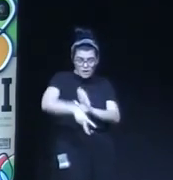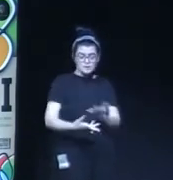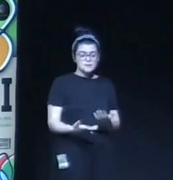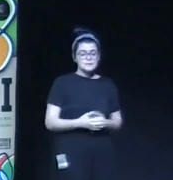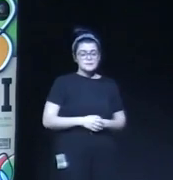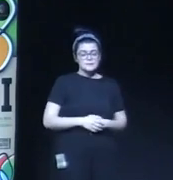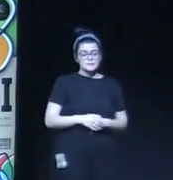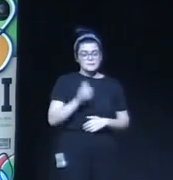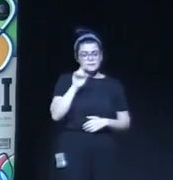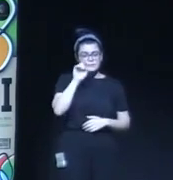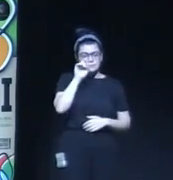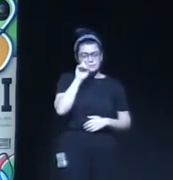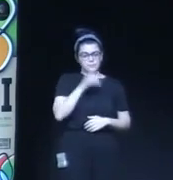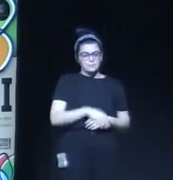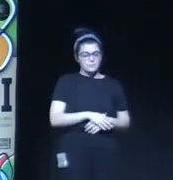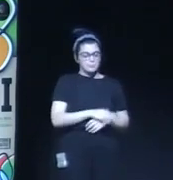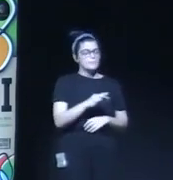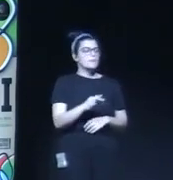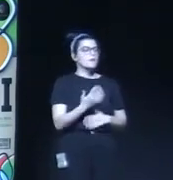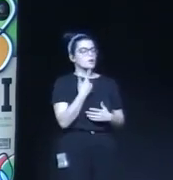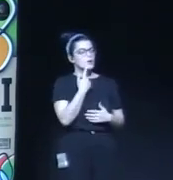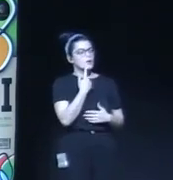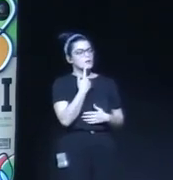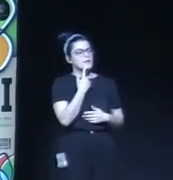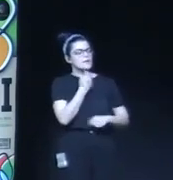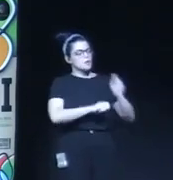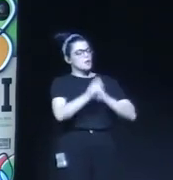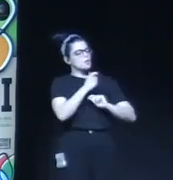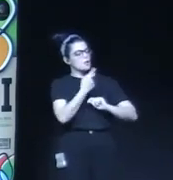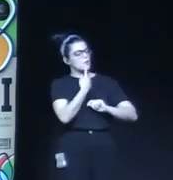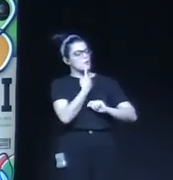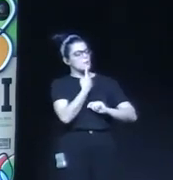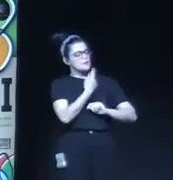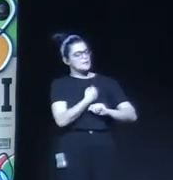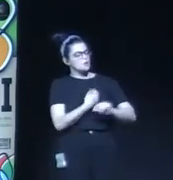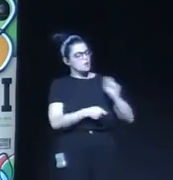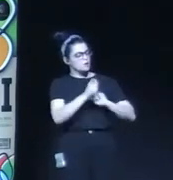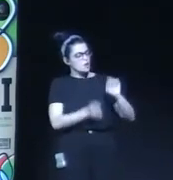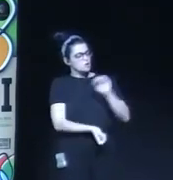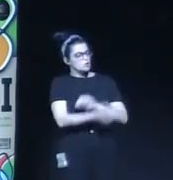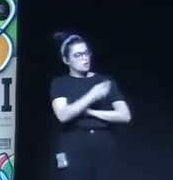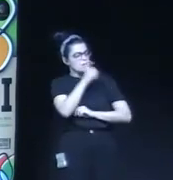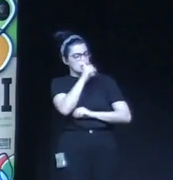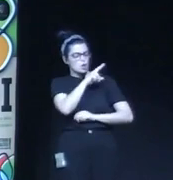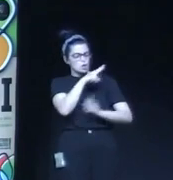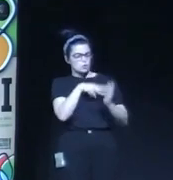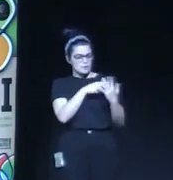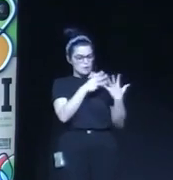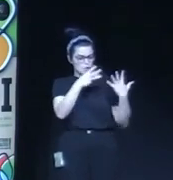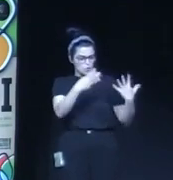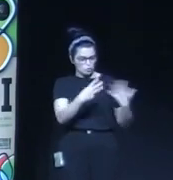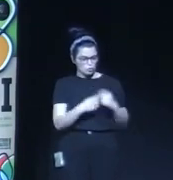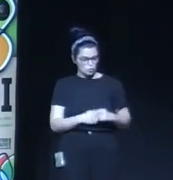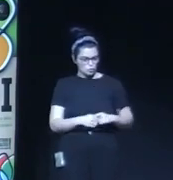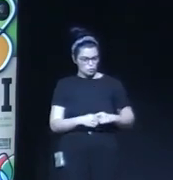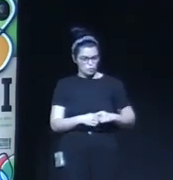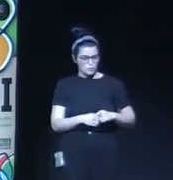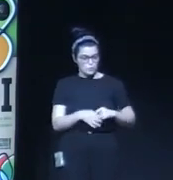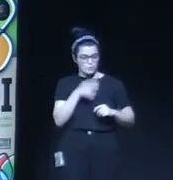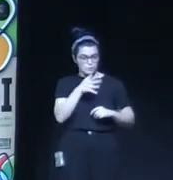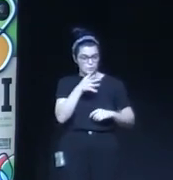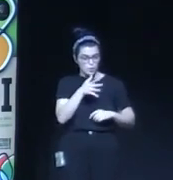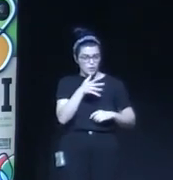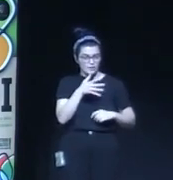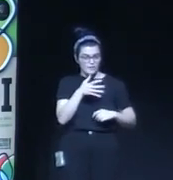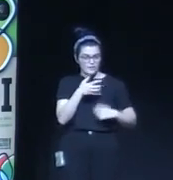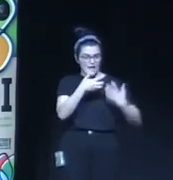Cuando dices que lo de todo es ideal, bueno, vamos, la asociación nace, me contaba Sara, en 2008, cuando se anuncia una